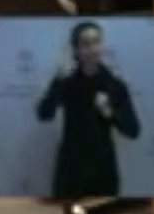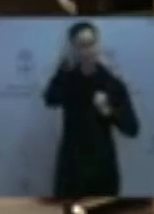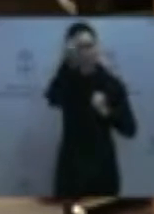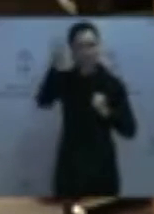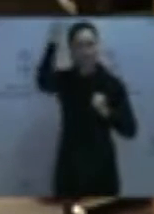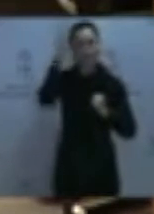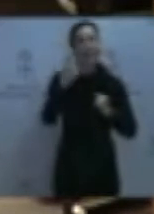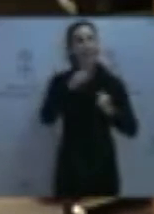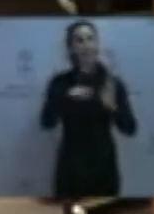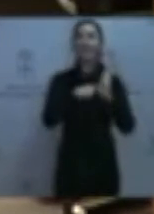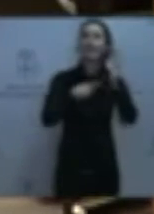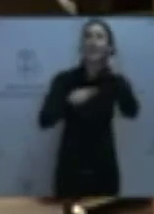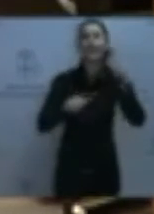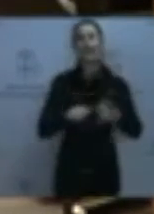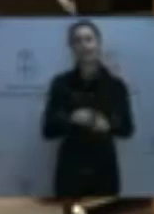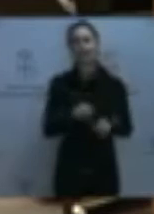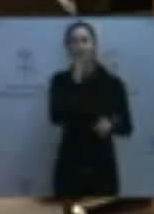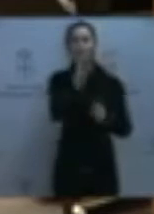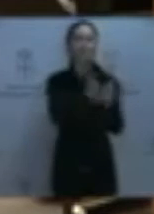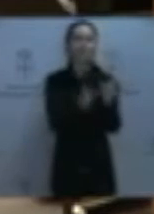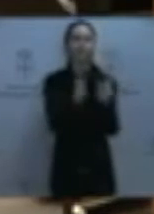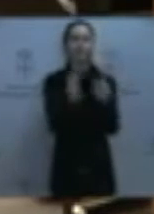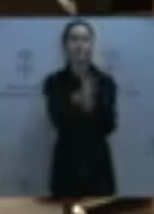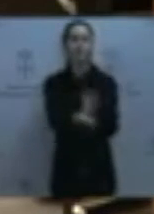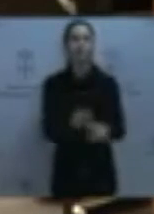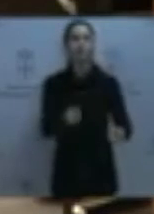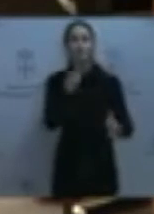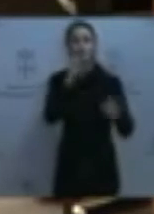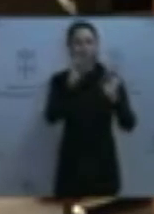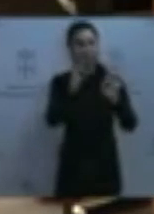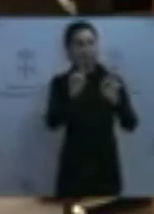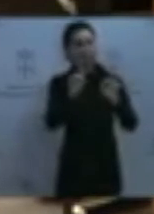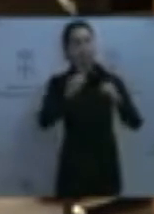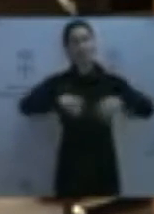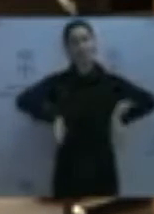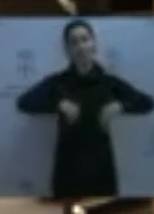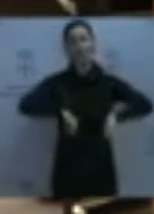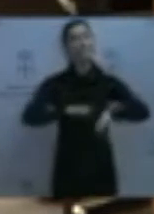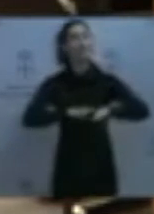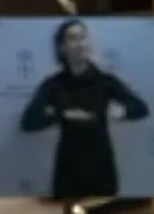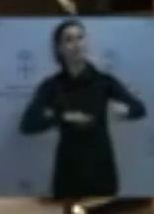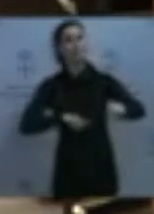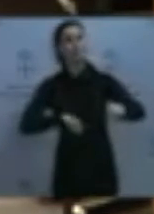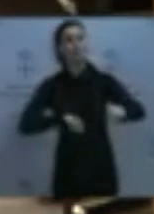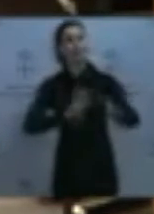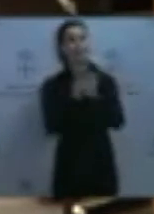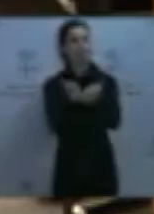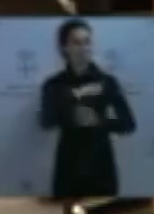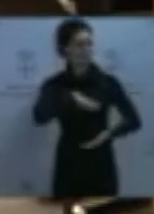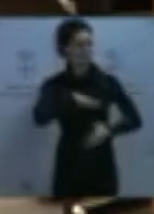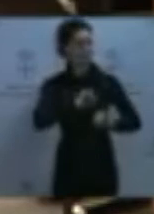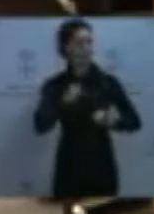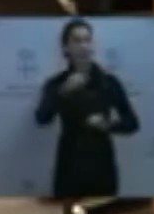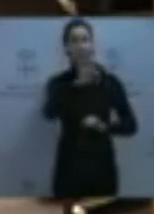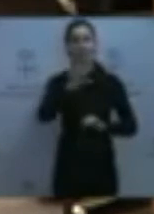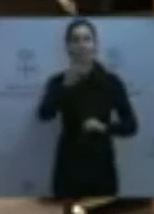Acera Íntegra. Esta gente al menos tuvo la humildad de no presumir de capacidad ética, al contrario de aquellos que impulsaron a través de Gispas una